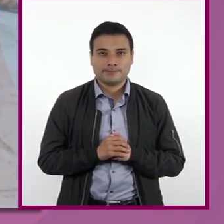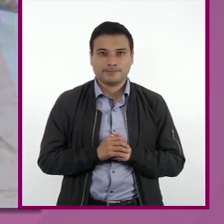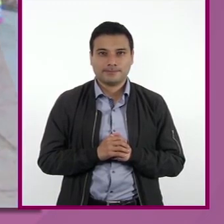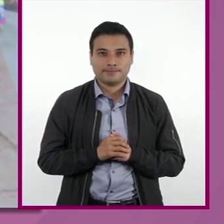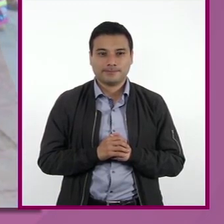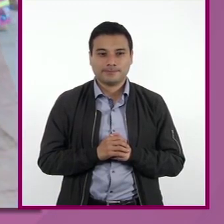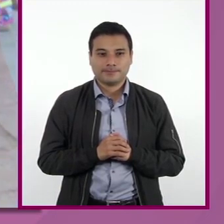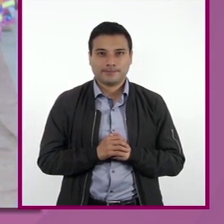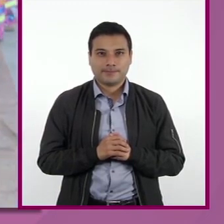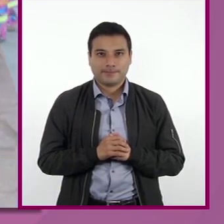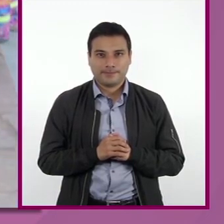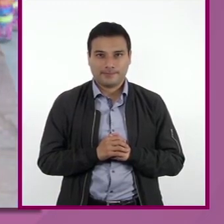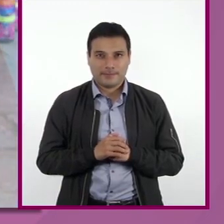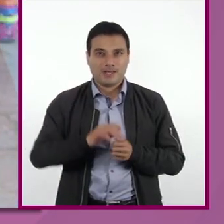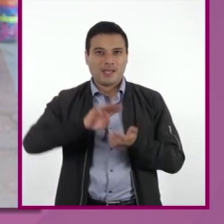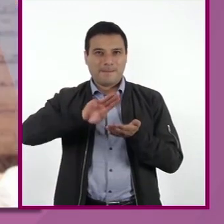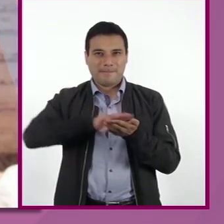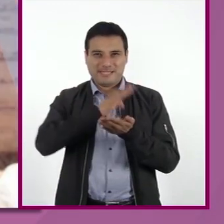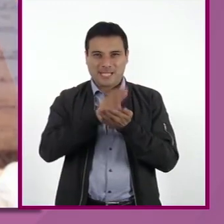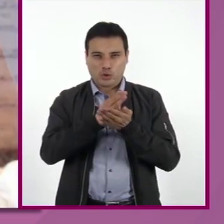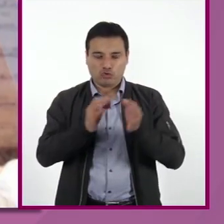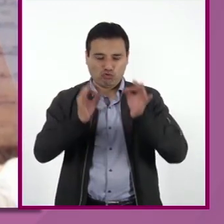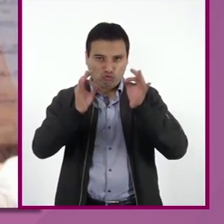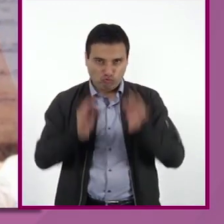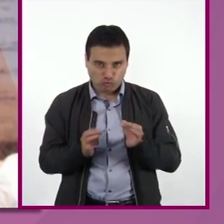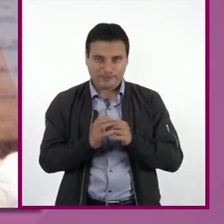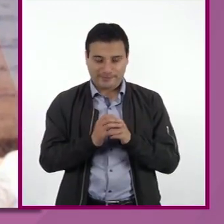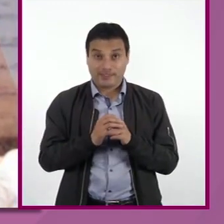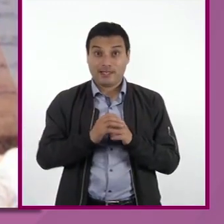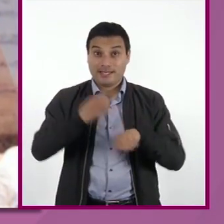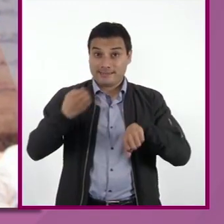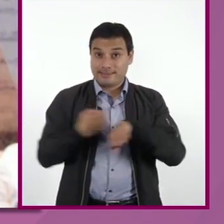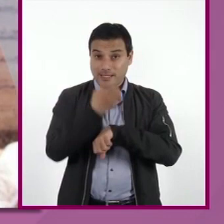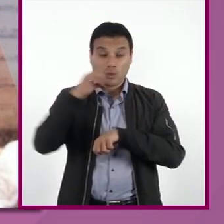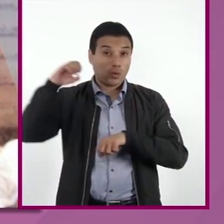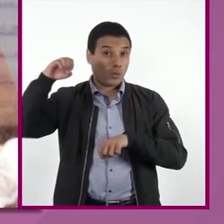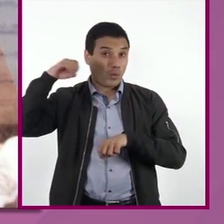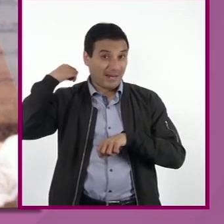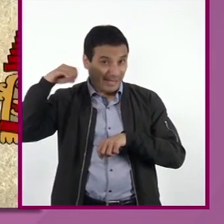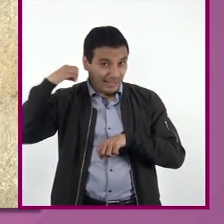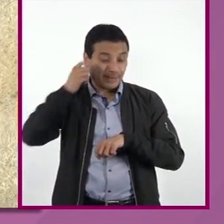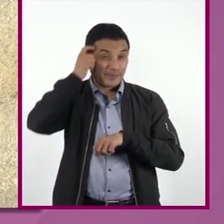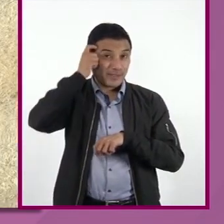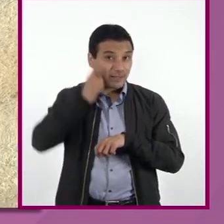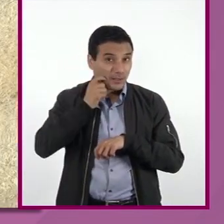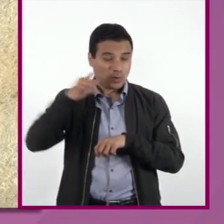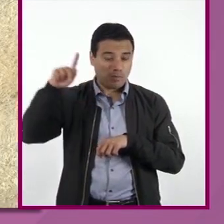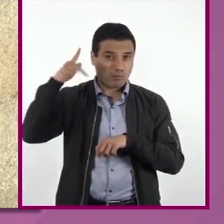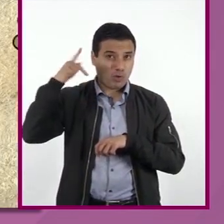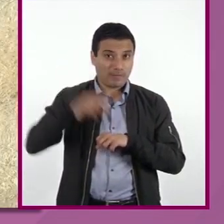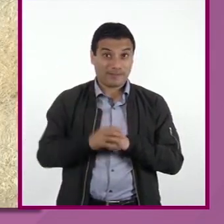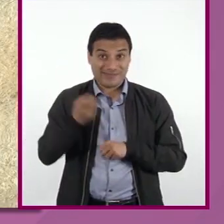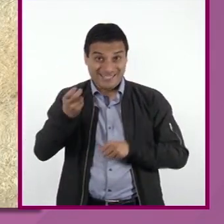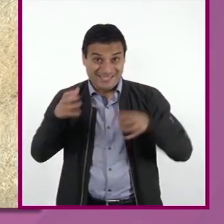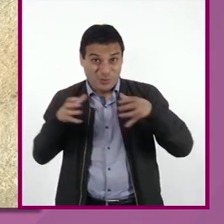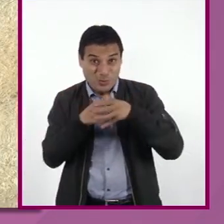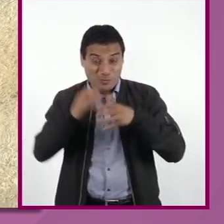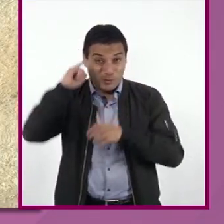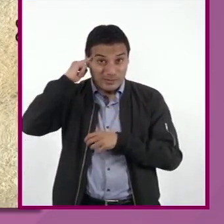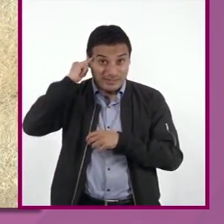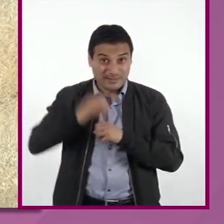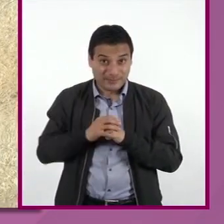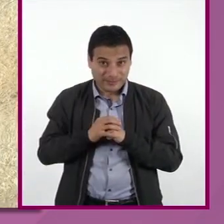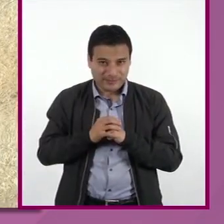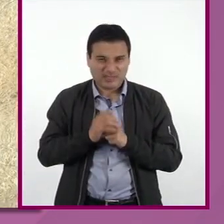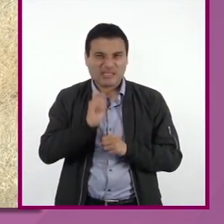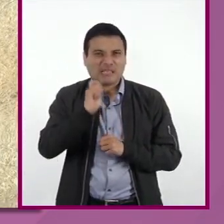Los mixtecos viven principalmente en los estados de Oaxaca, Guerrero y Puebla. Este pueblo indígena representaba